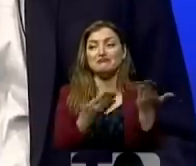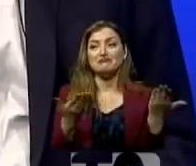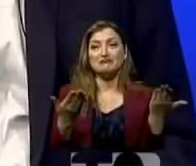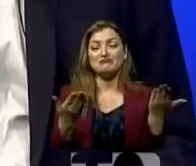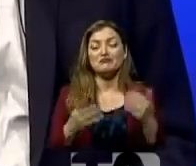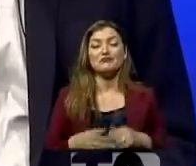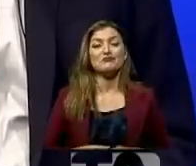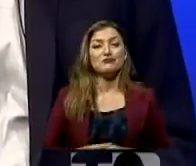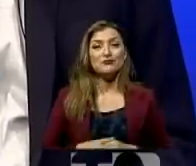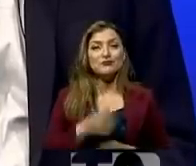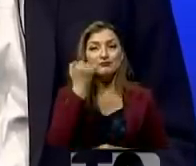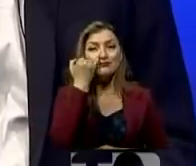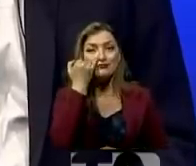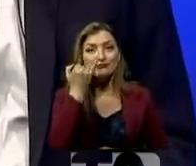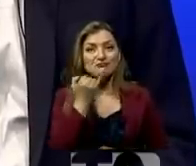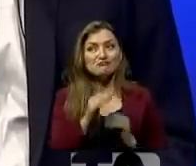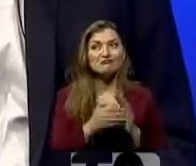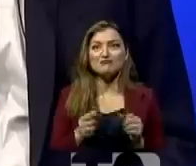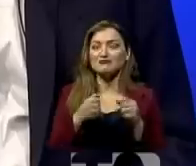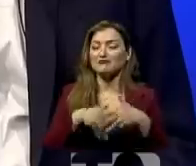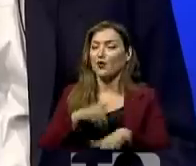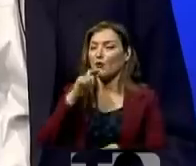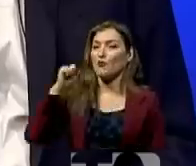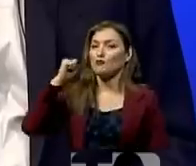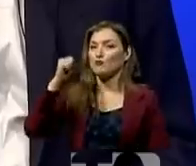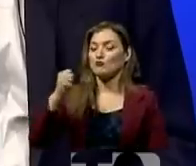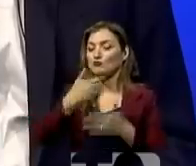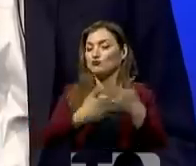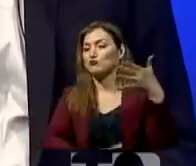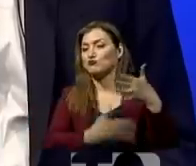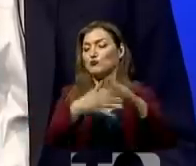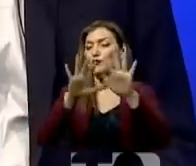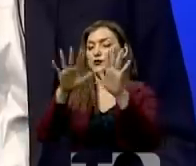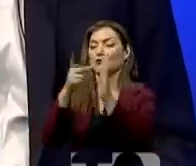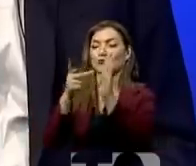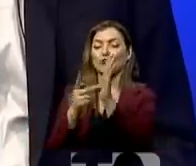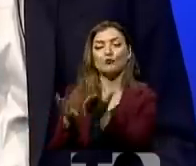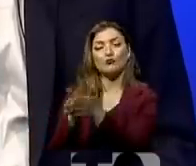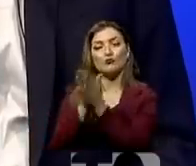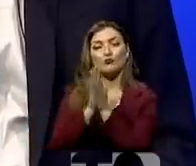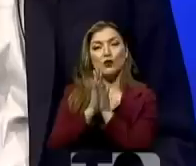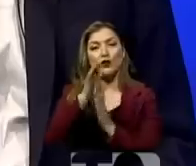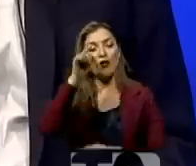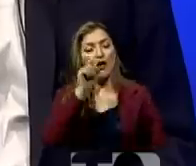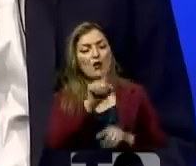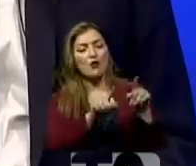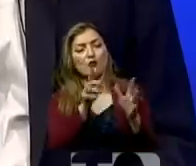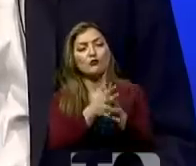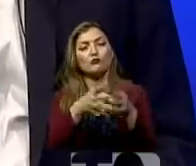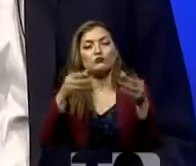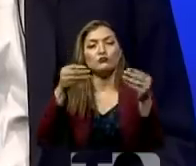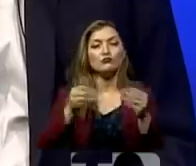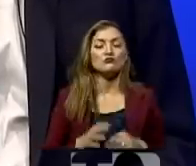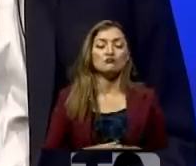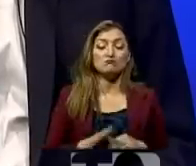indígenas que hoy pues basan su protesta en un pliego de 10 peticiones de las cuales el gobierno ha sostenido que hay algunas han sido evacuadas pero que ellos pues se